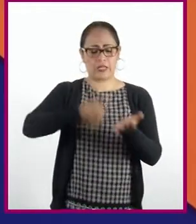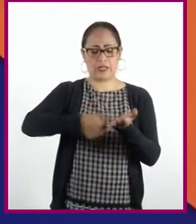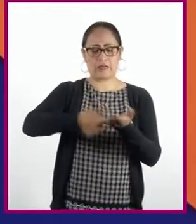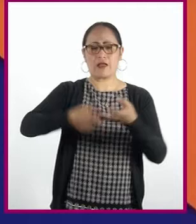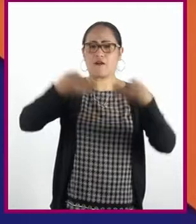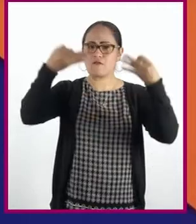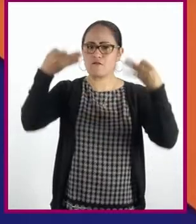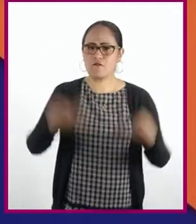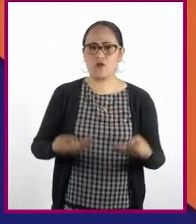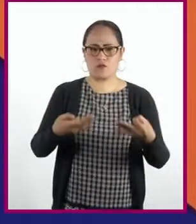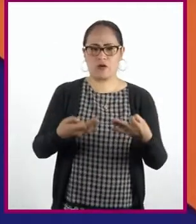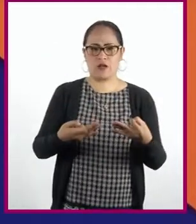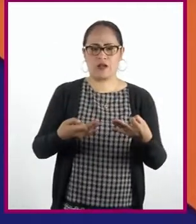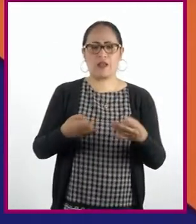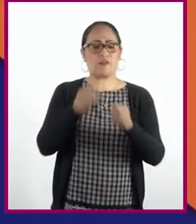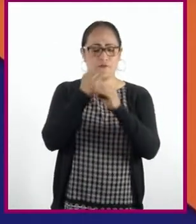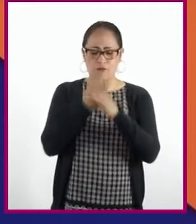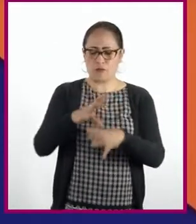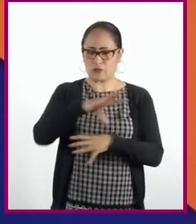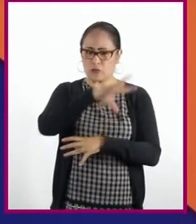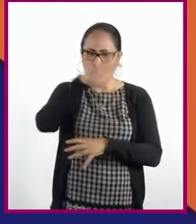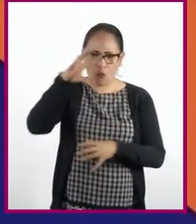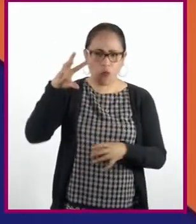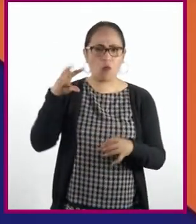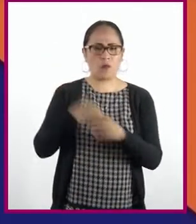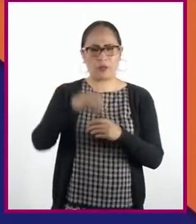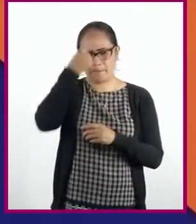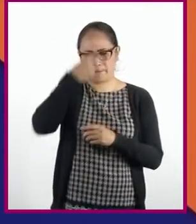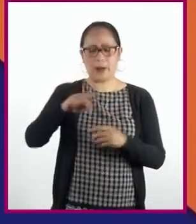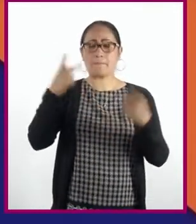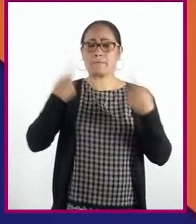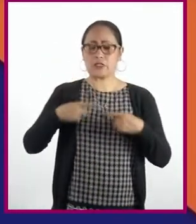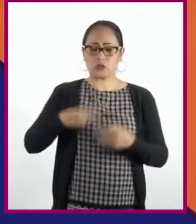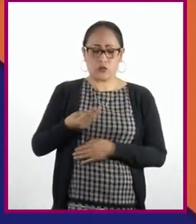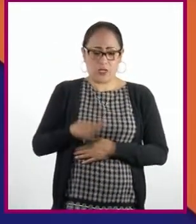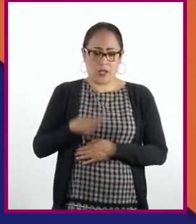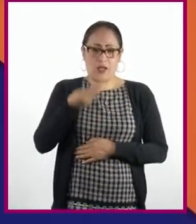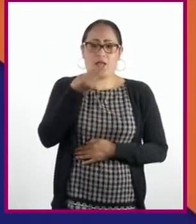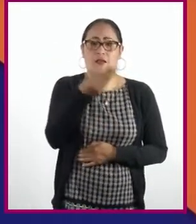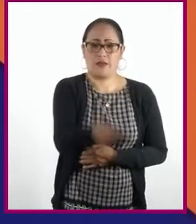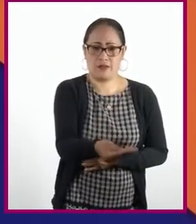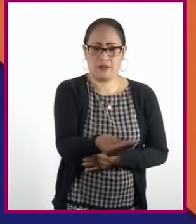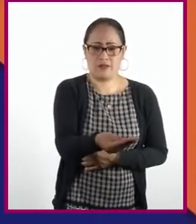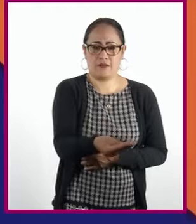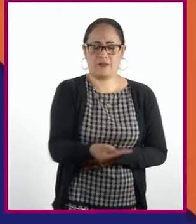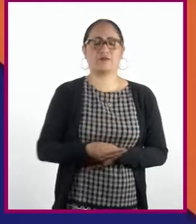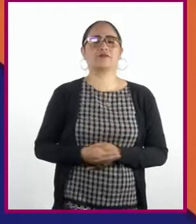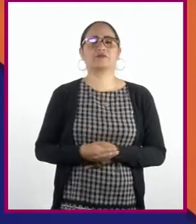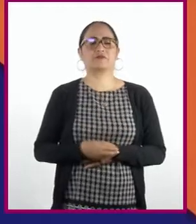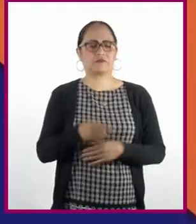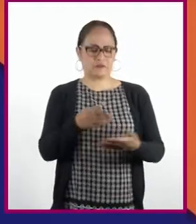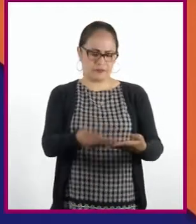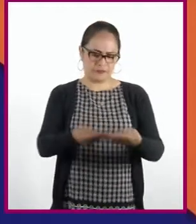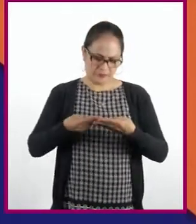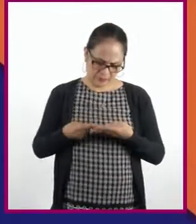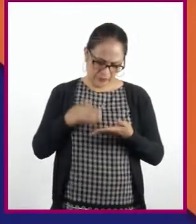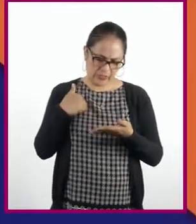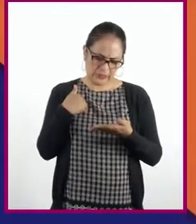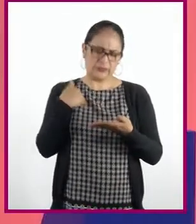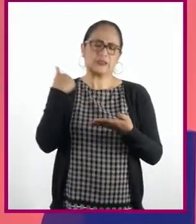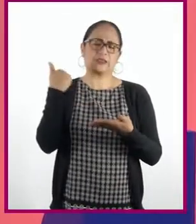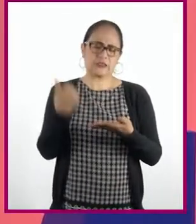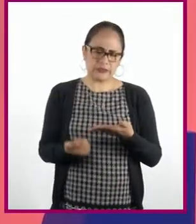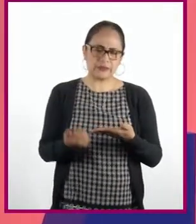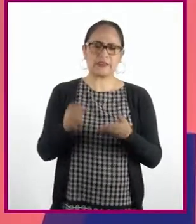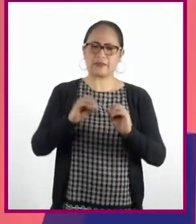contener toda la información necesaria para que el destinatario, es decir, quien recibe la carta, entienda qué situación queremos